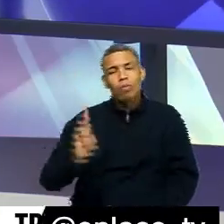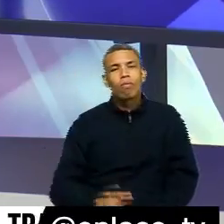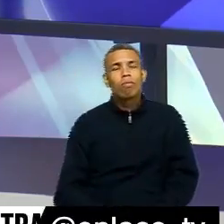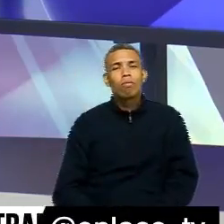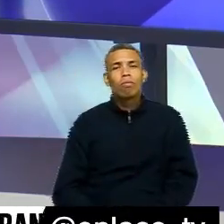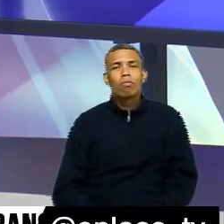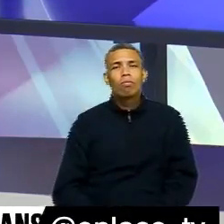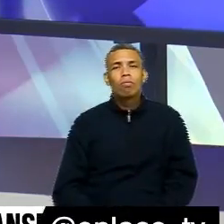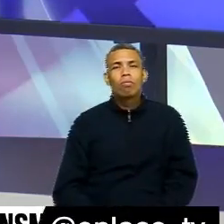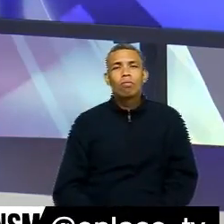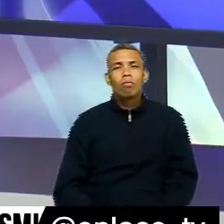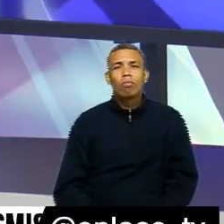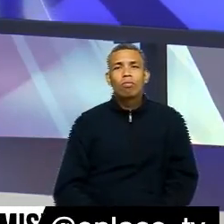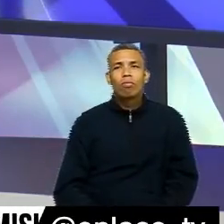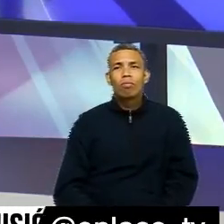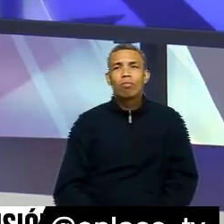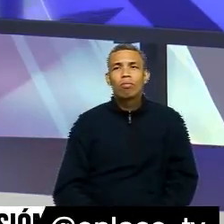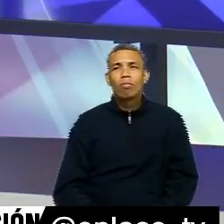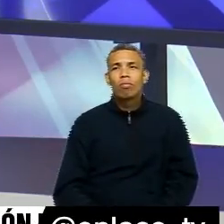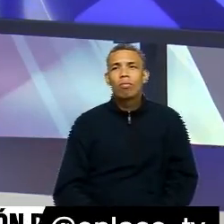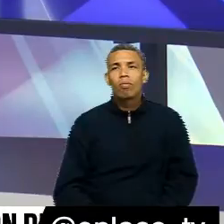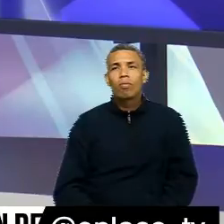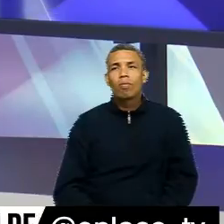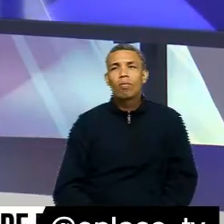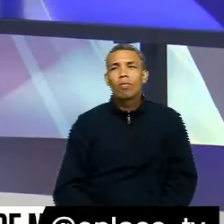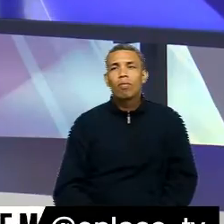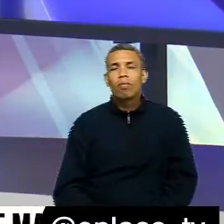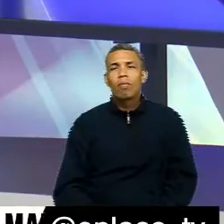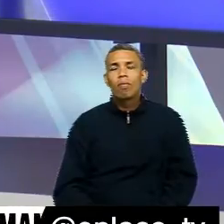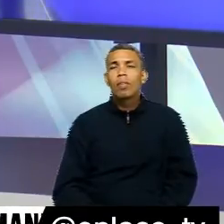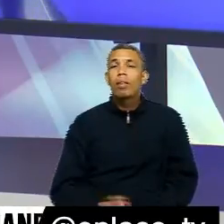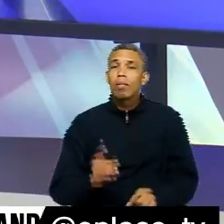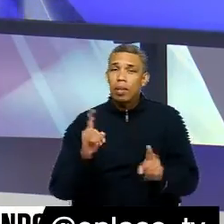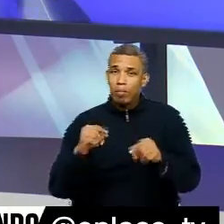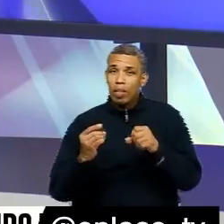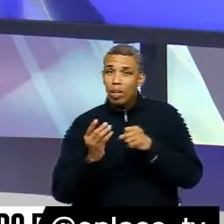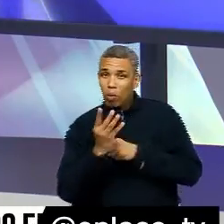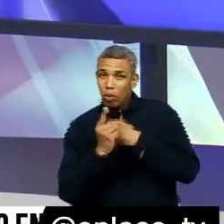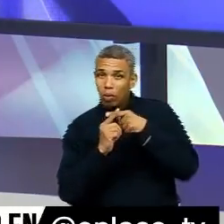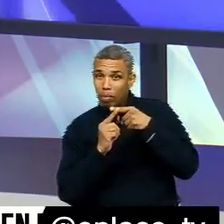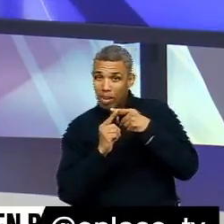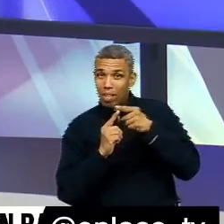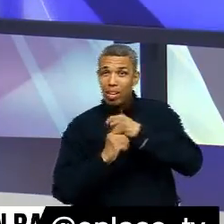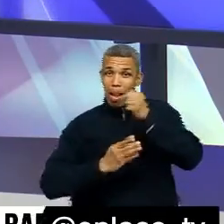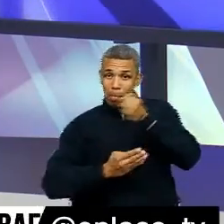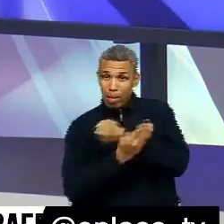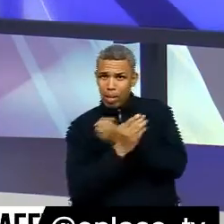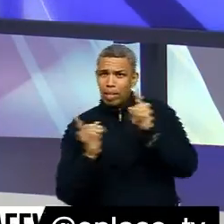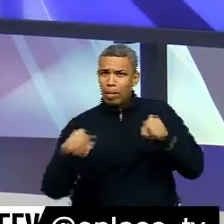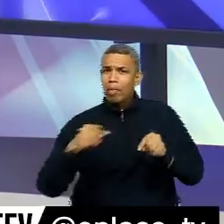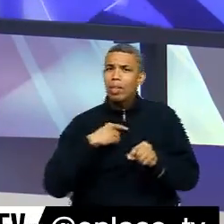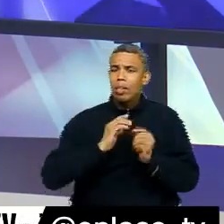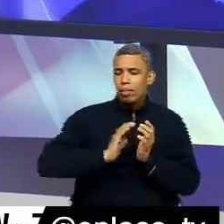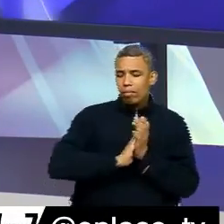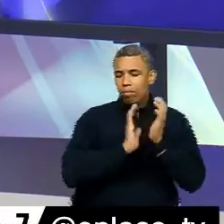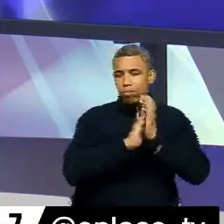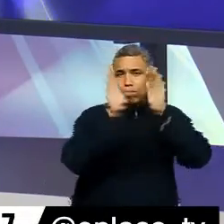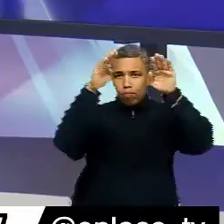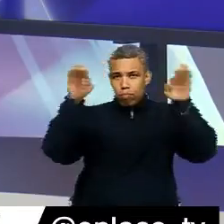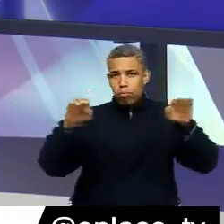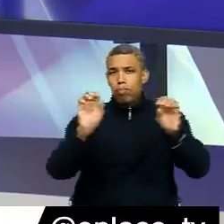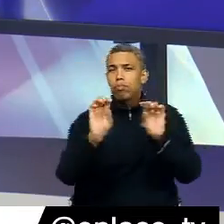Y mañana a las 4 de la mañana también la novena de aguinaldos de la parroquia San Ignacio de Loyola será una novena especial, como en los